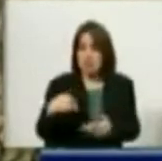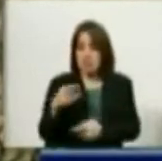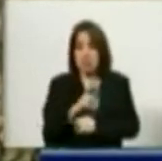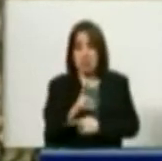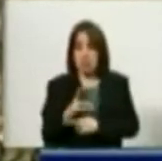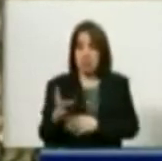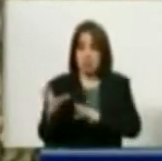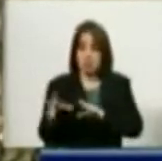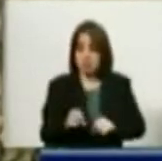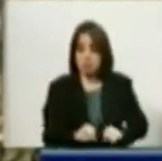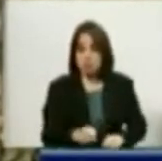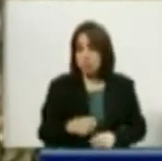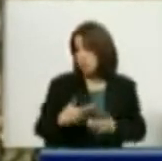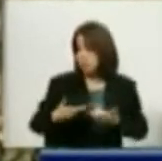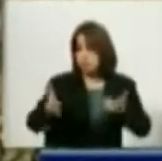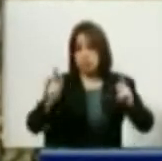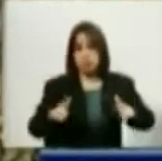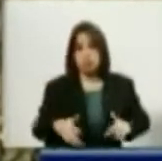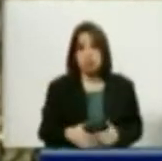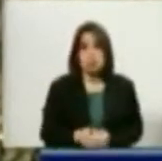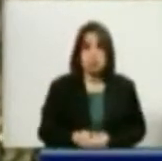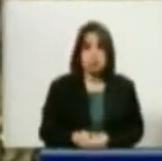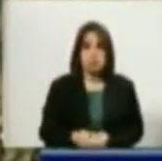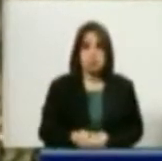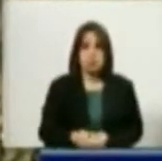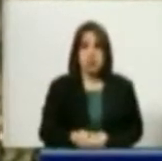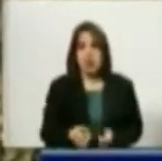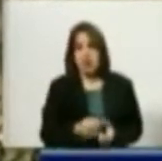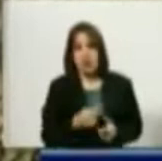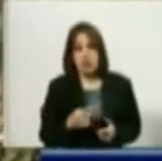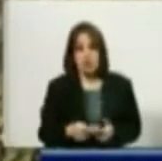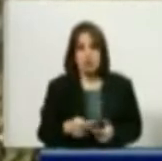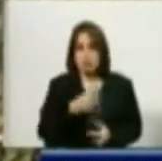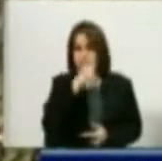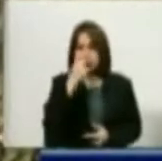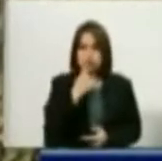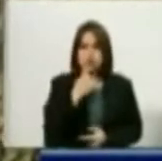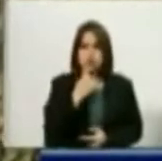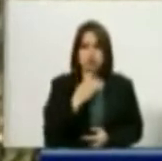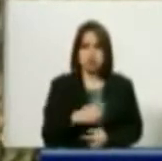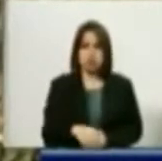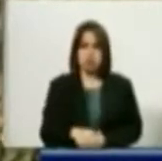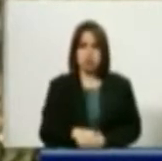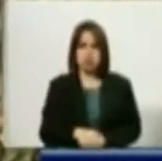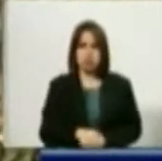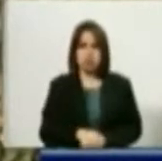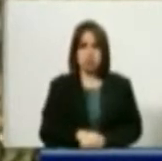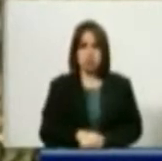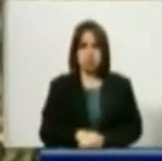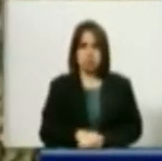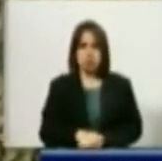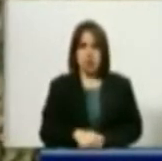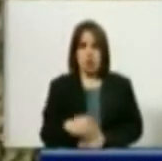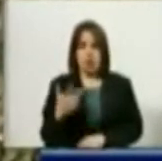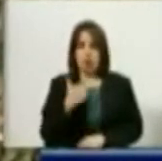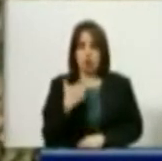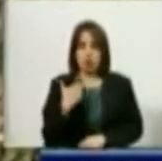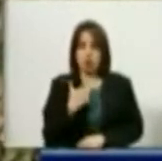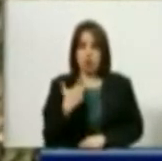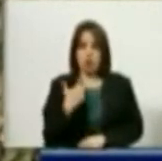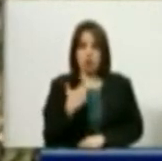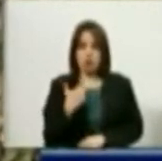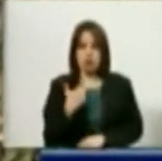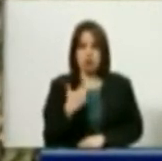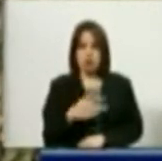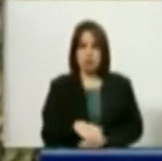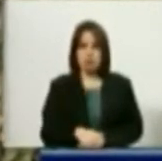no yo voy a hacer mi acto Entonces nosotros nos pusimos ahí cara serio los tres Aguilera y y